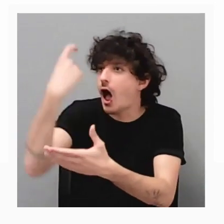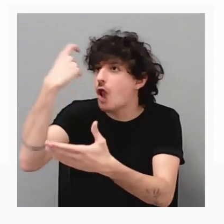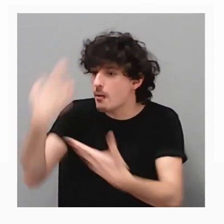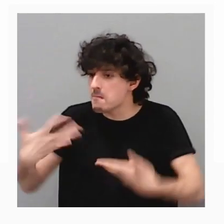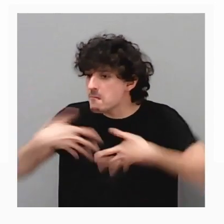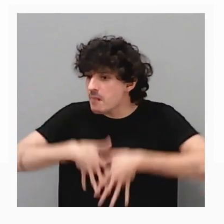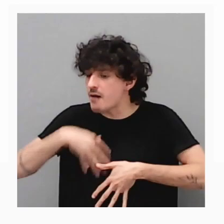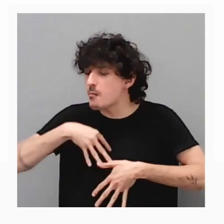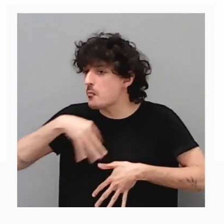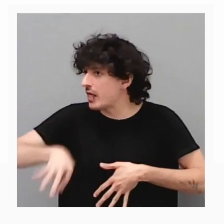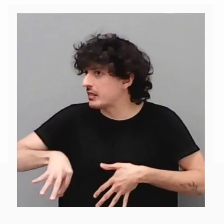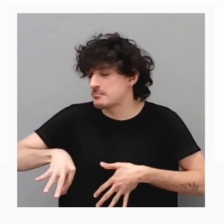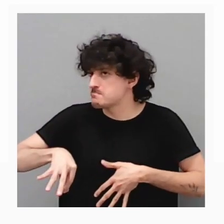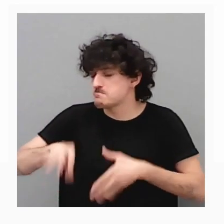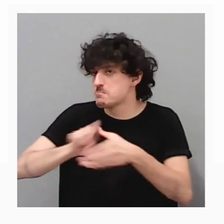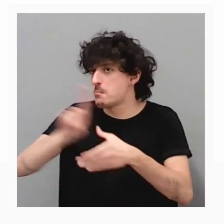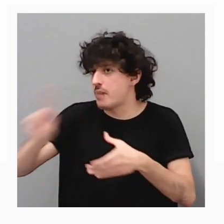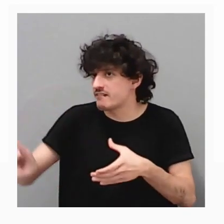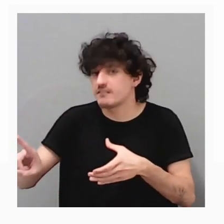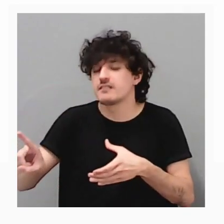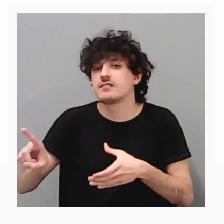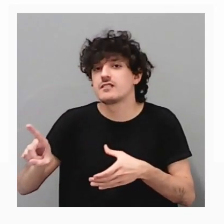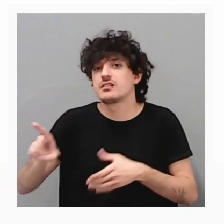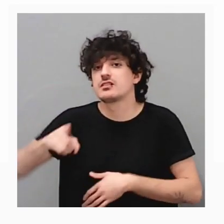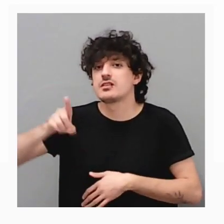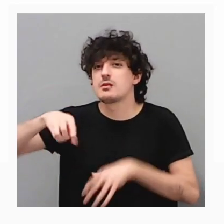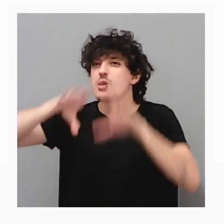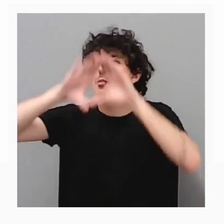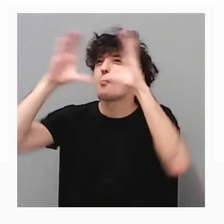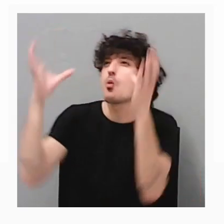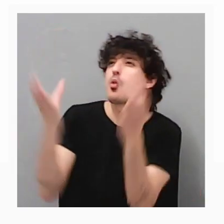se ha tornado, no sé, en el mundo entero como una